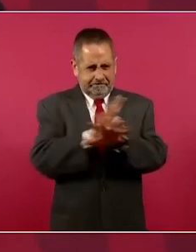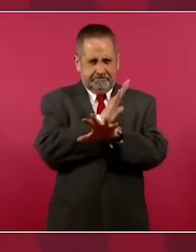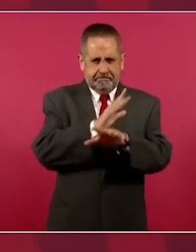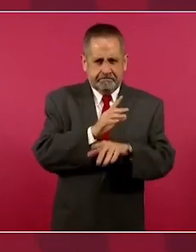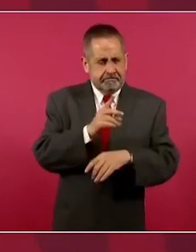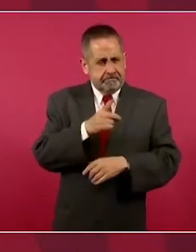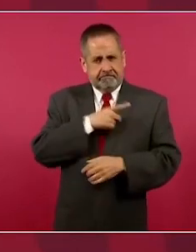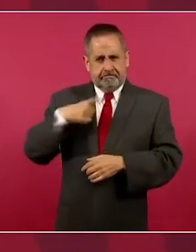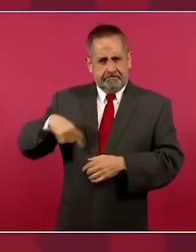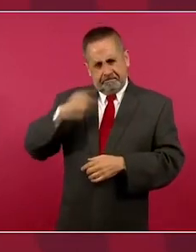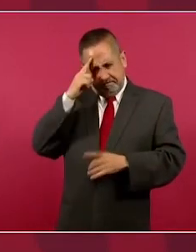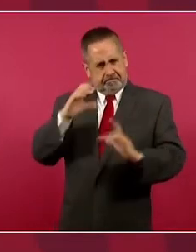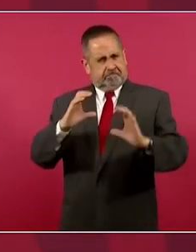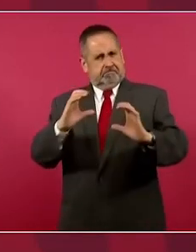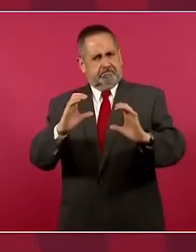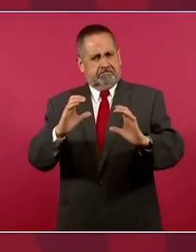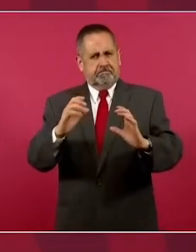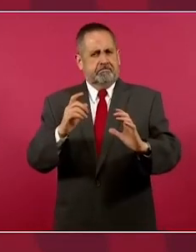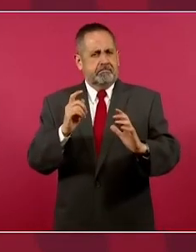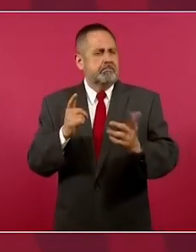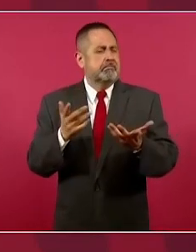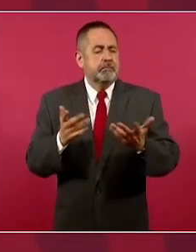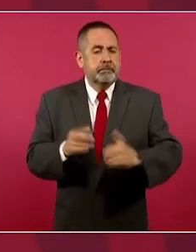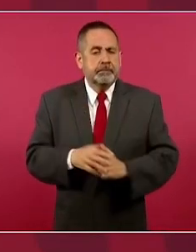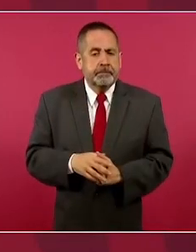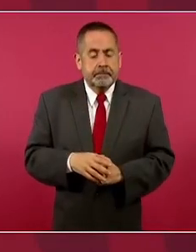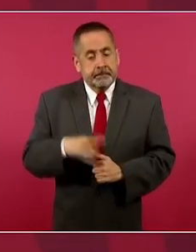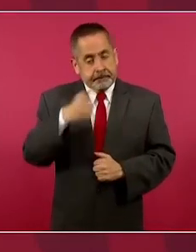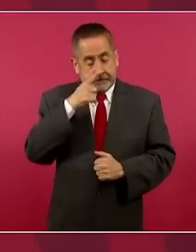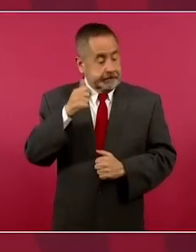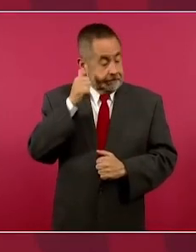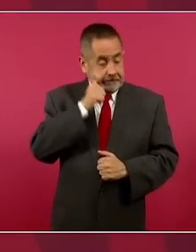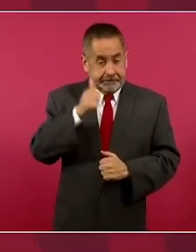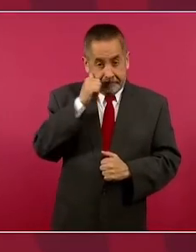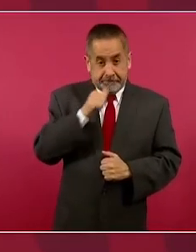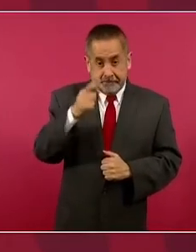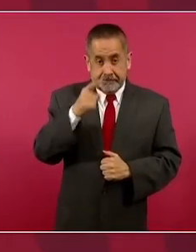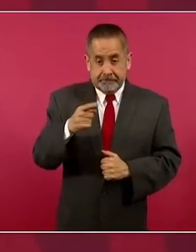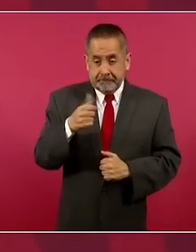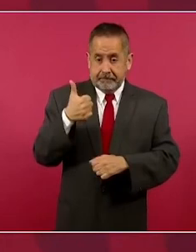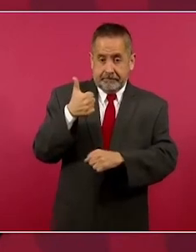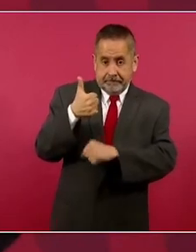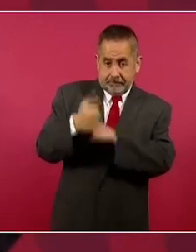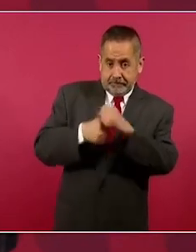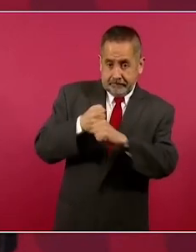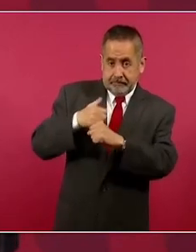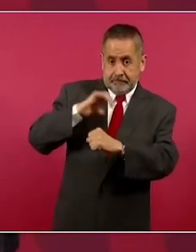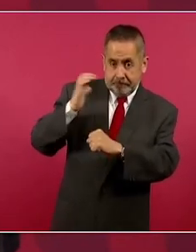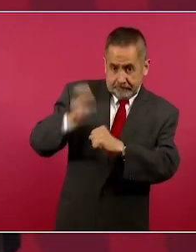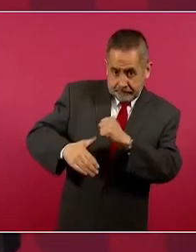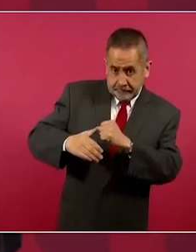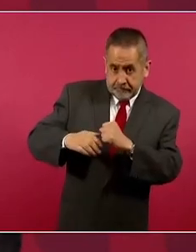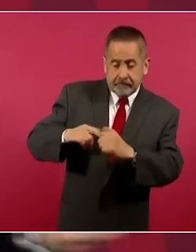cuidar, porque siempre los fines de sexenio son difíciles,